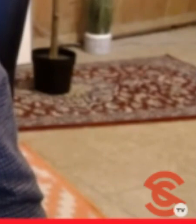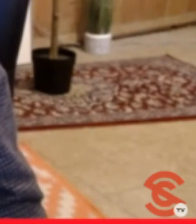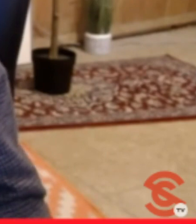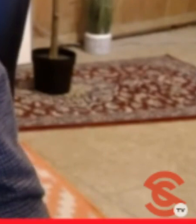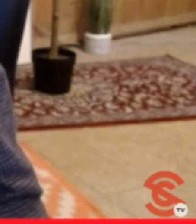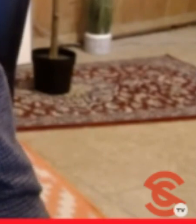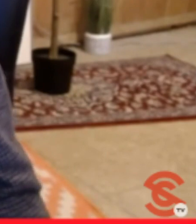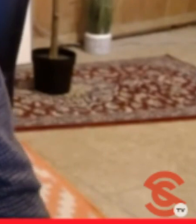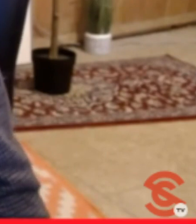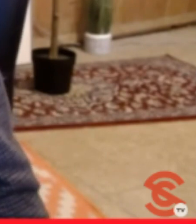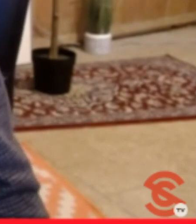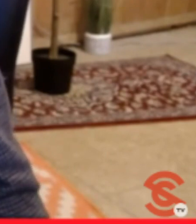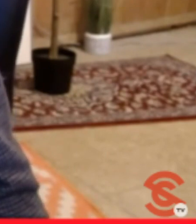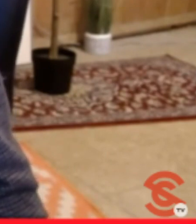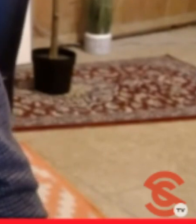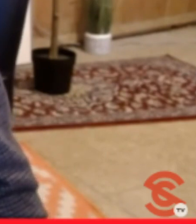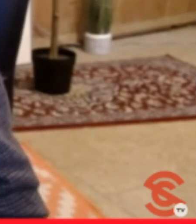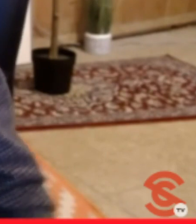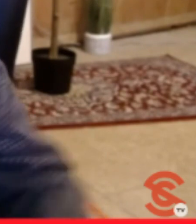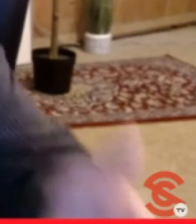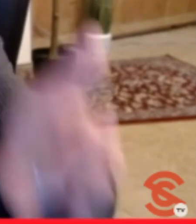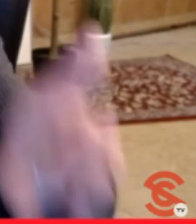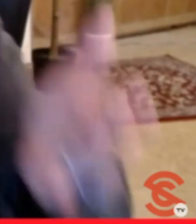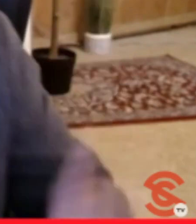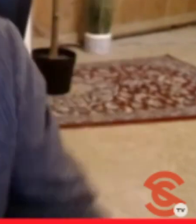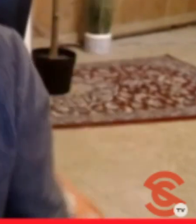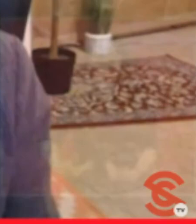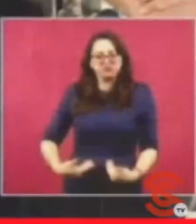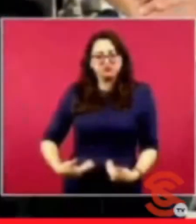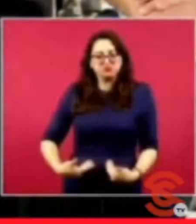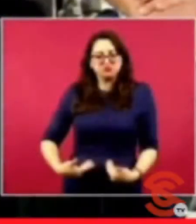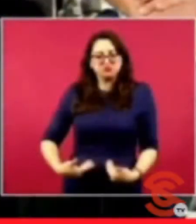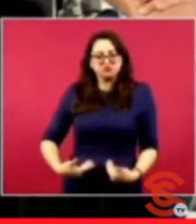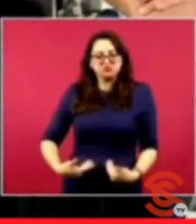es terrible. ¿Cómo pasan a la historia? Bueno, así.